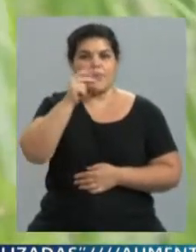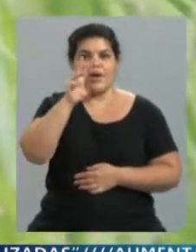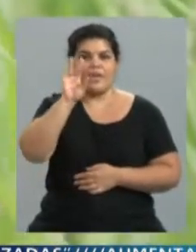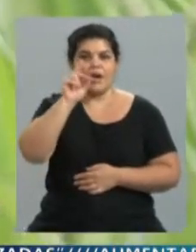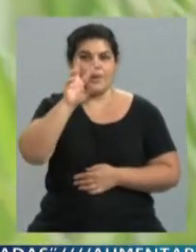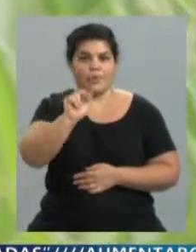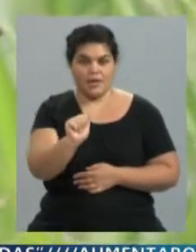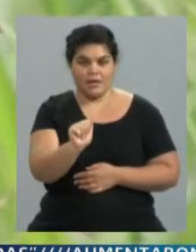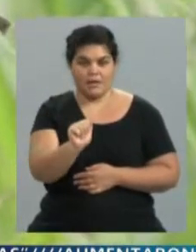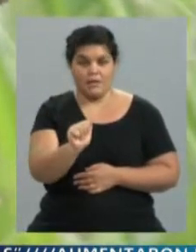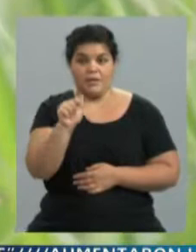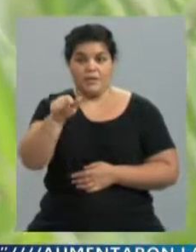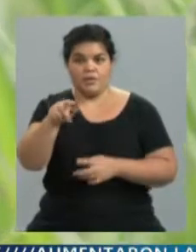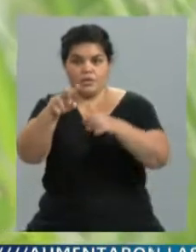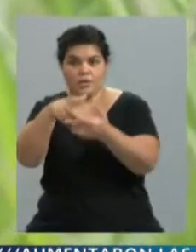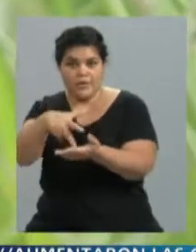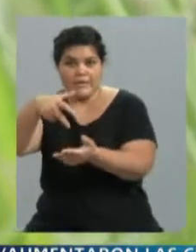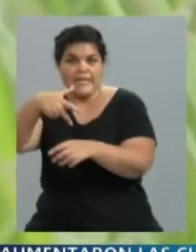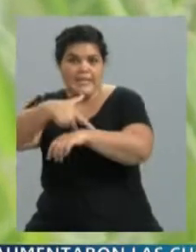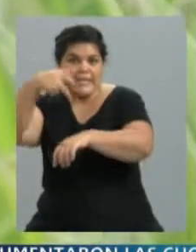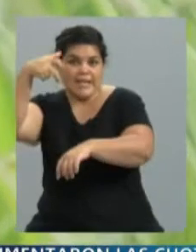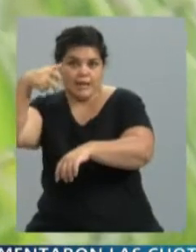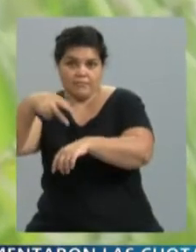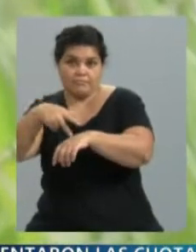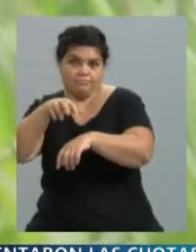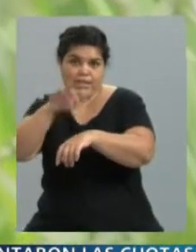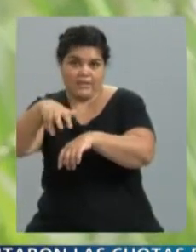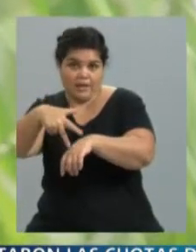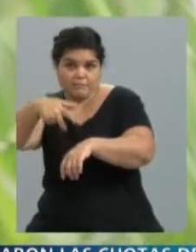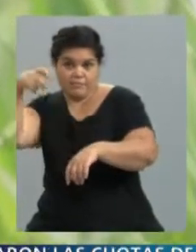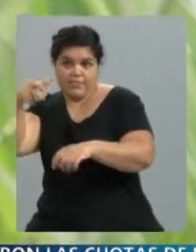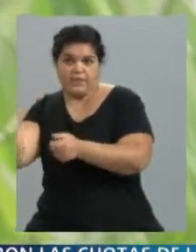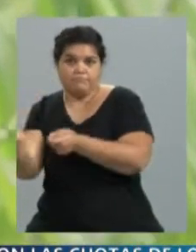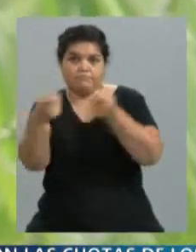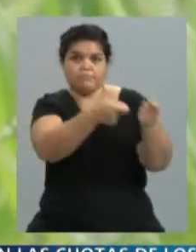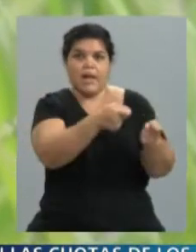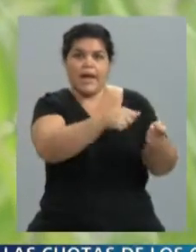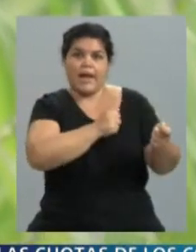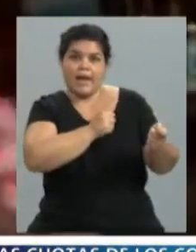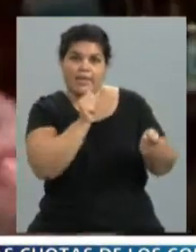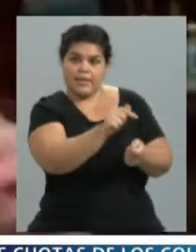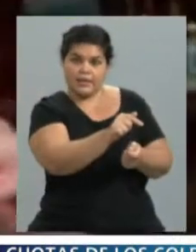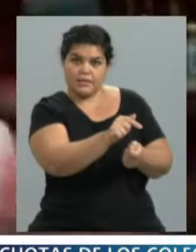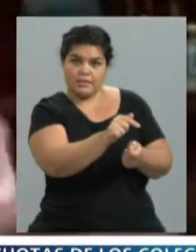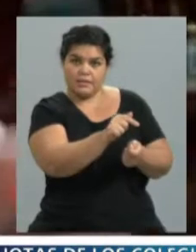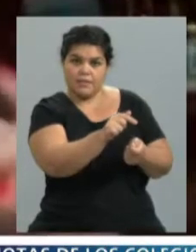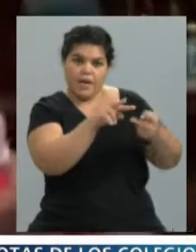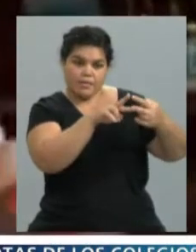fueron enviadas a Canadá y se determinó ese código genético, que en este caso eran casi idénticos, pero